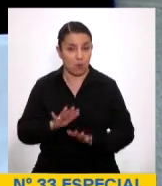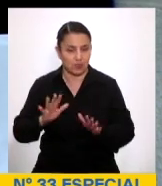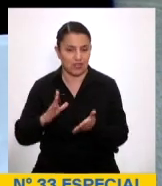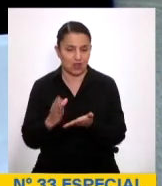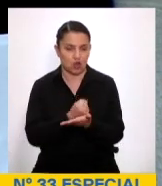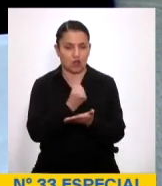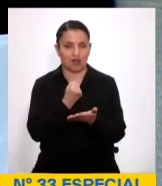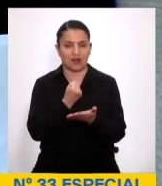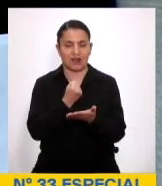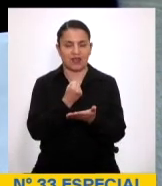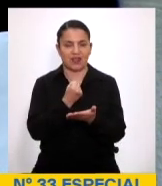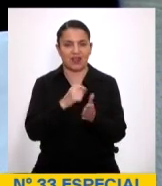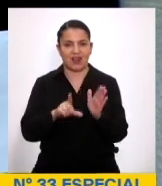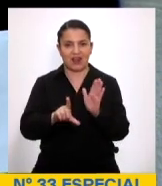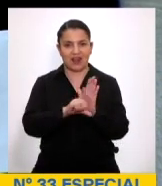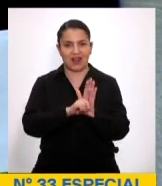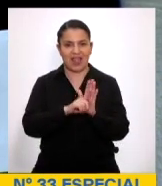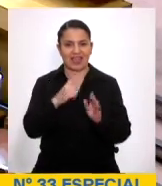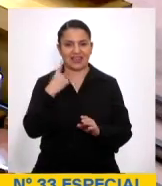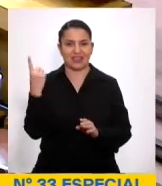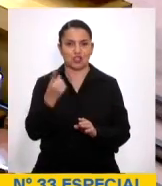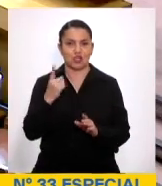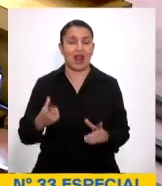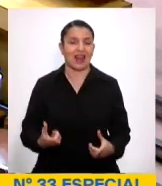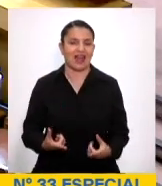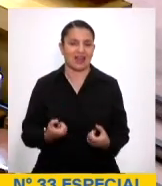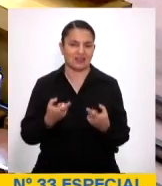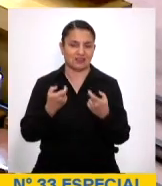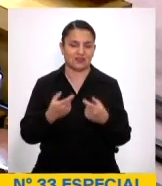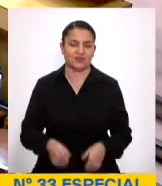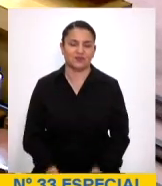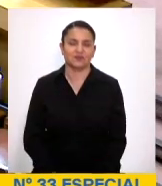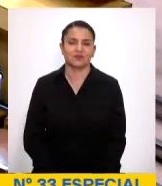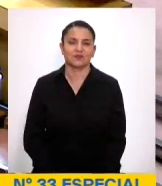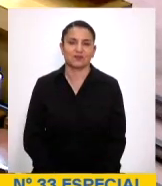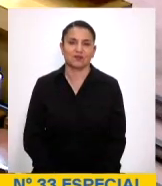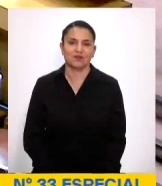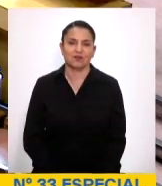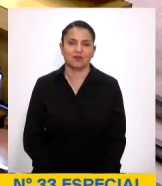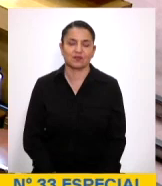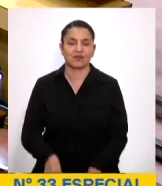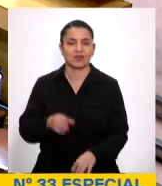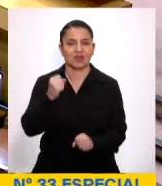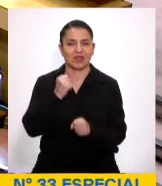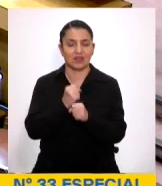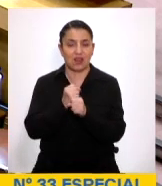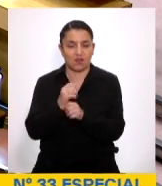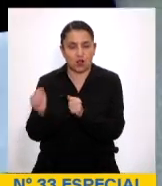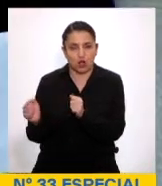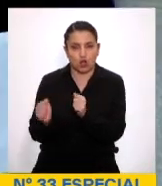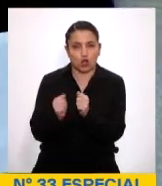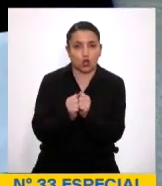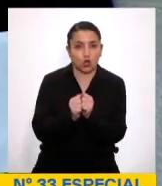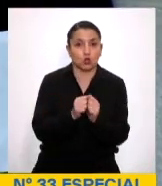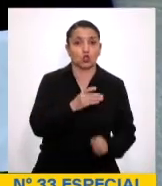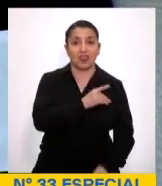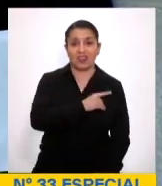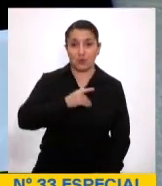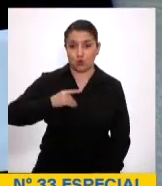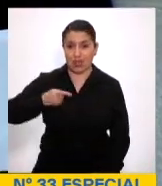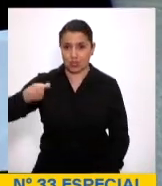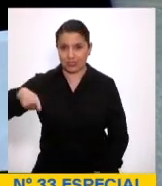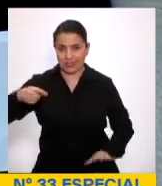adelante la ley Nacional del cáncer el trabajo conjunto también de la cámara y el senado